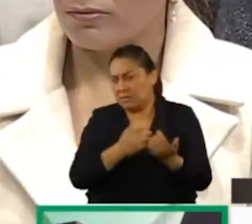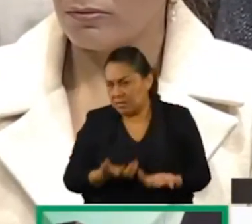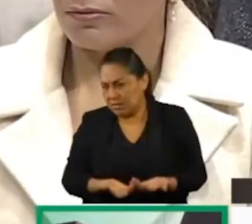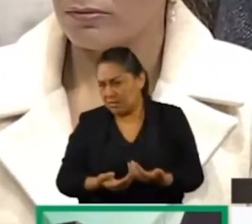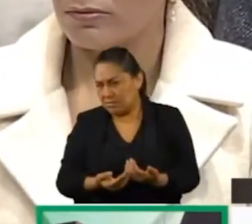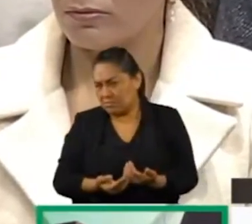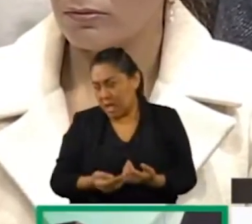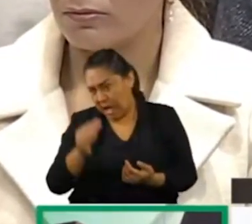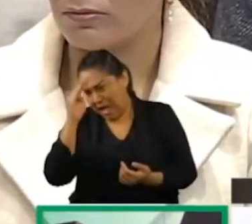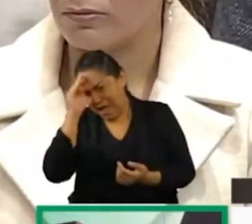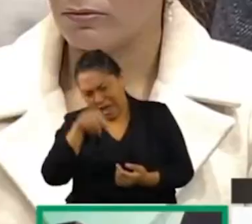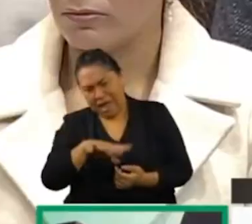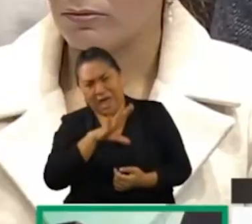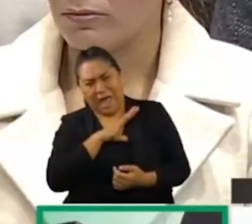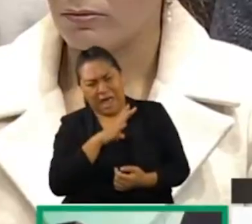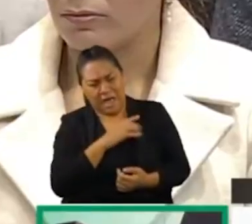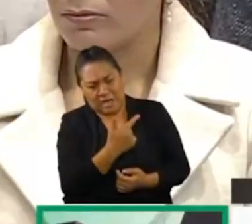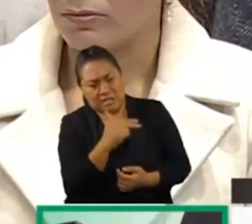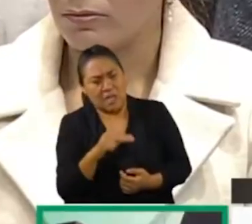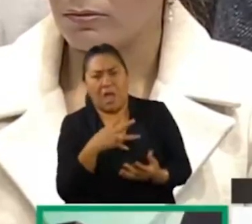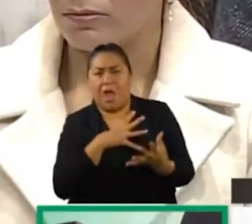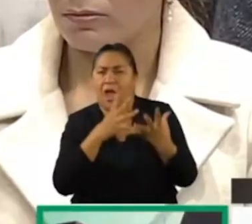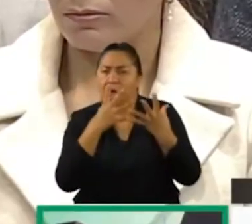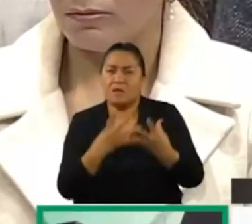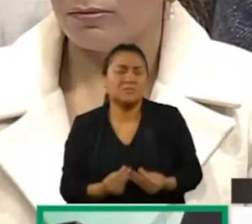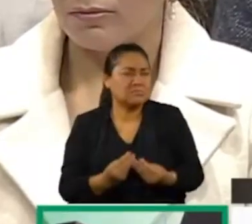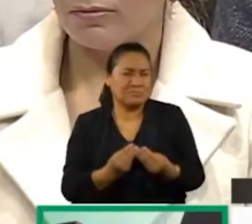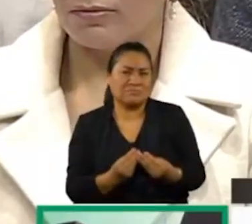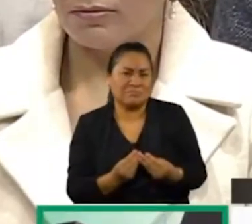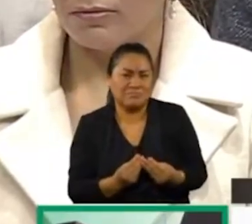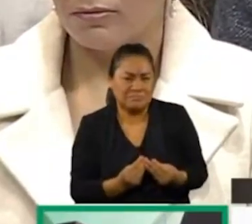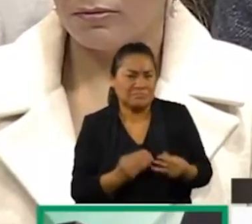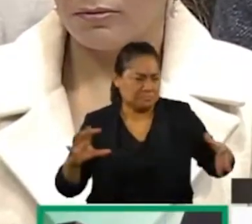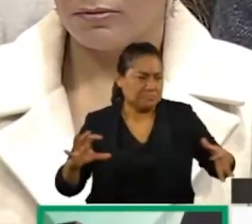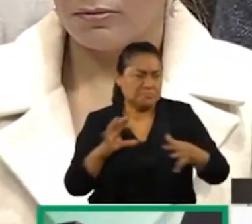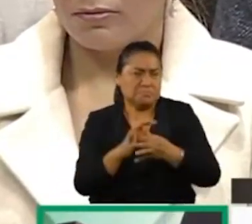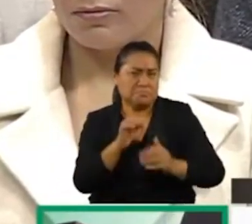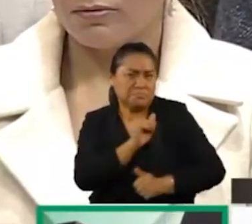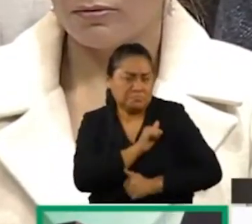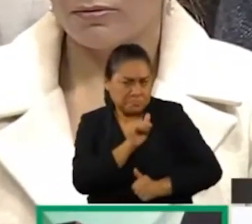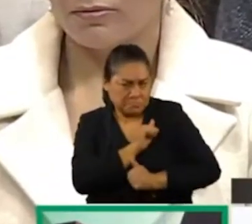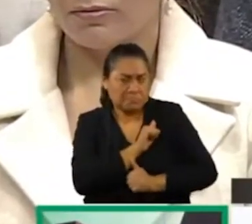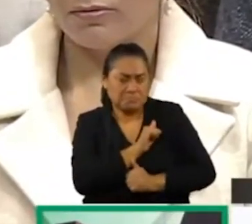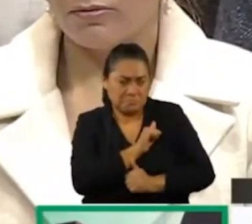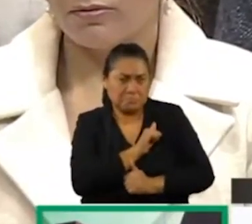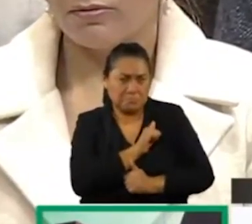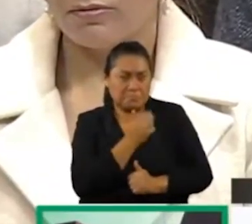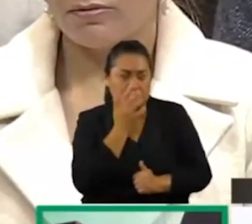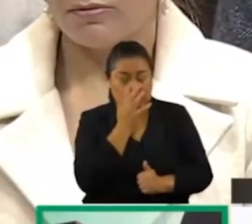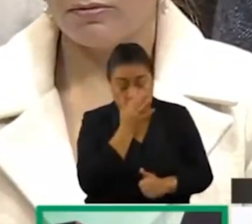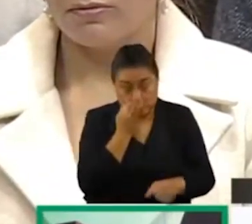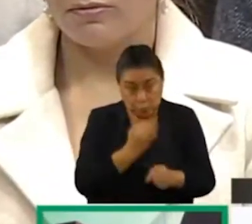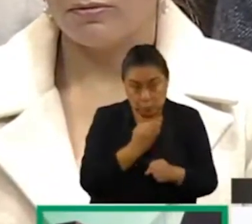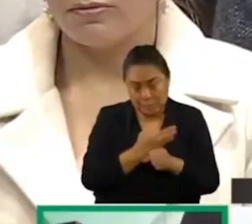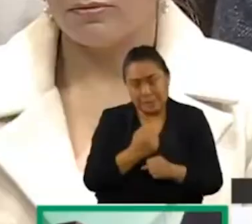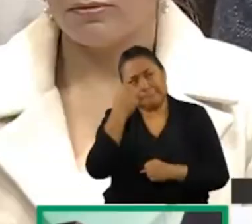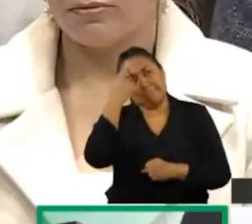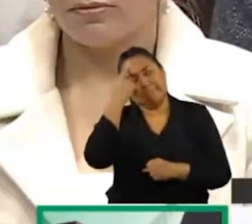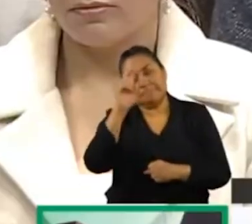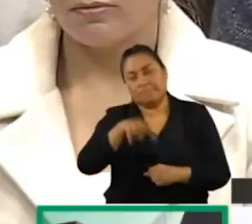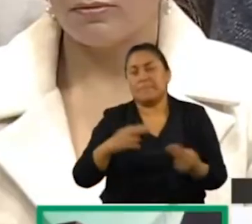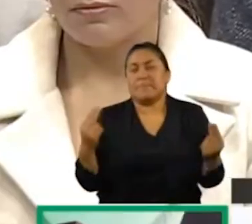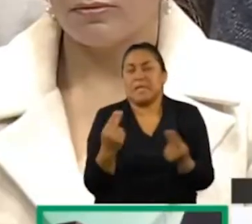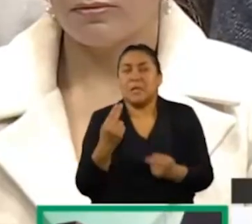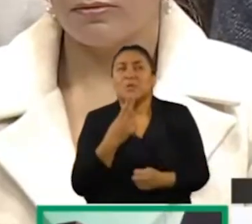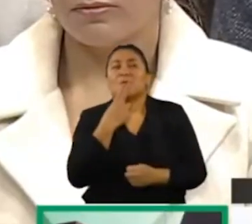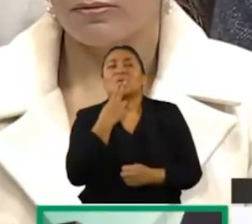una presencia fuerte de los mandos militares y del Ejército, porque lo que se busca es conservar